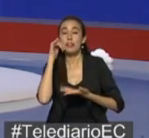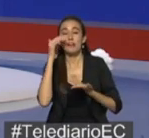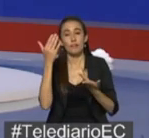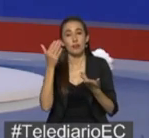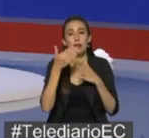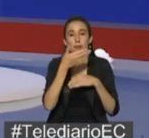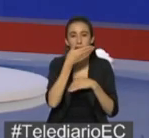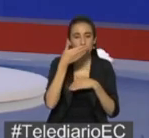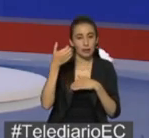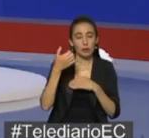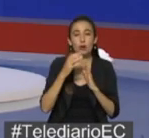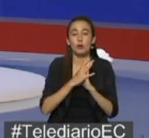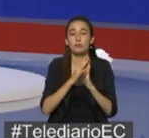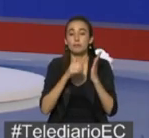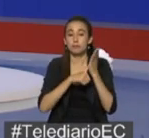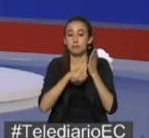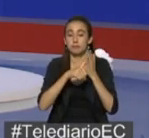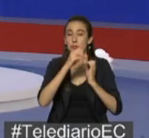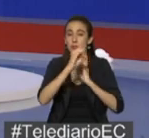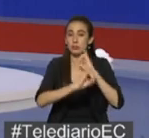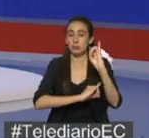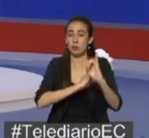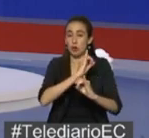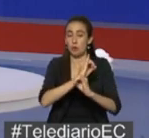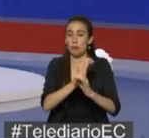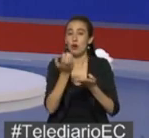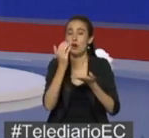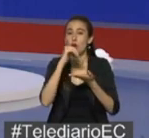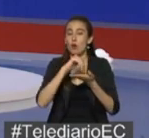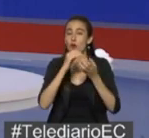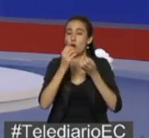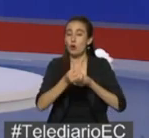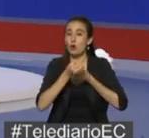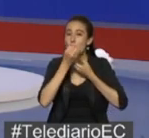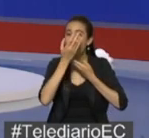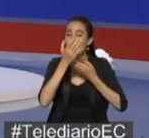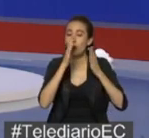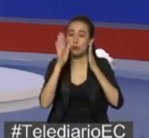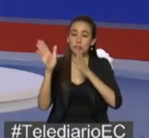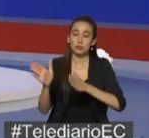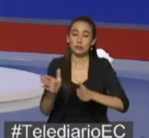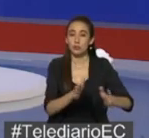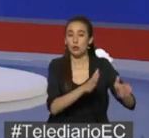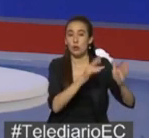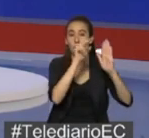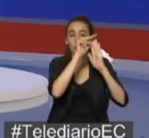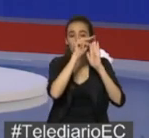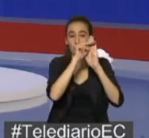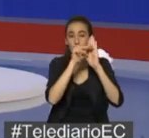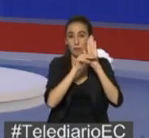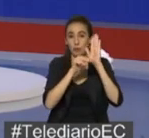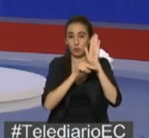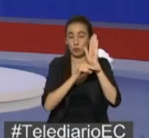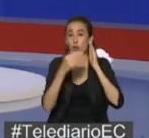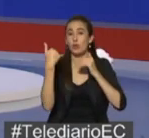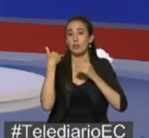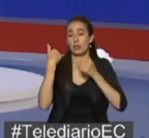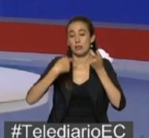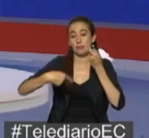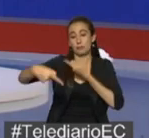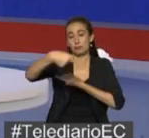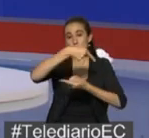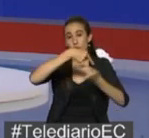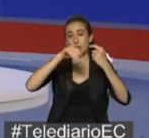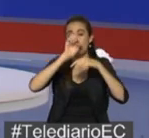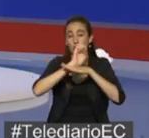con el canciller de la República, José Valencia, quien nos va a dar más detalles en torno a la emisión de un protocolo que prioriza el retorno de los